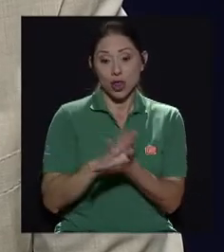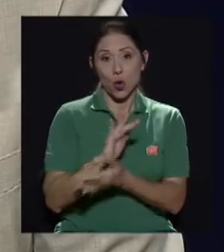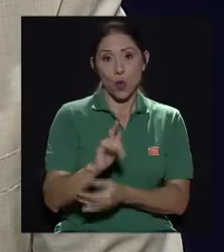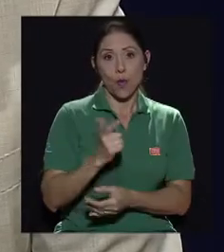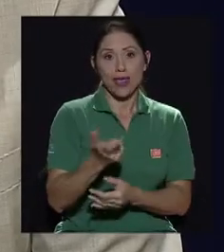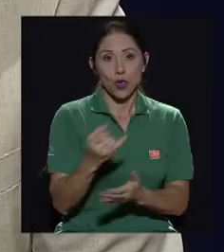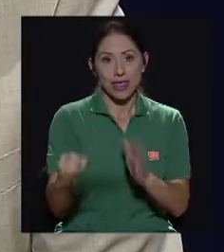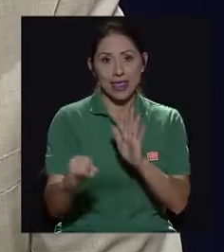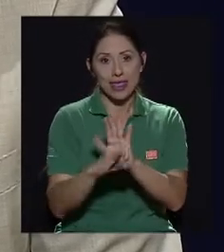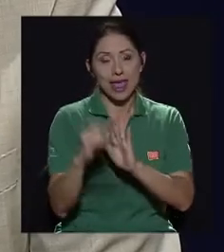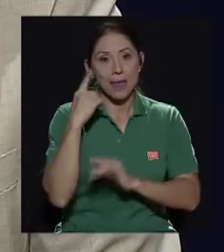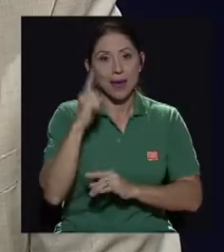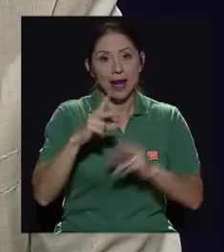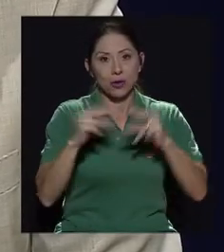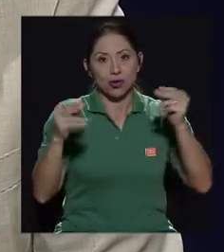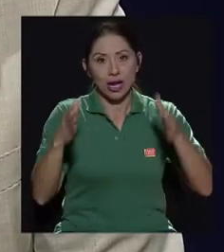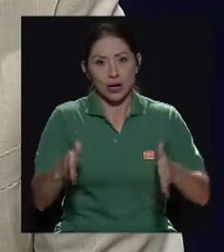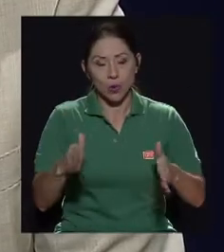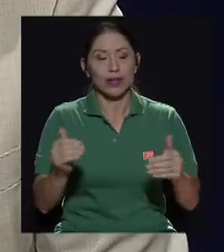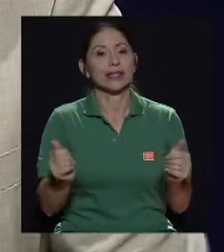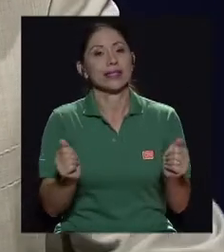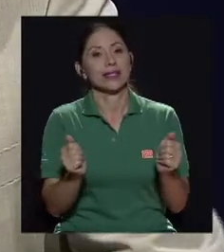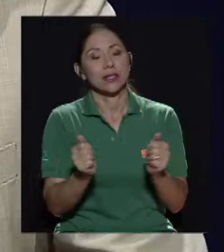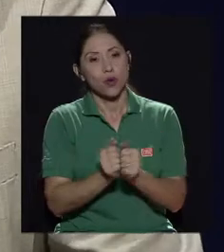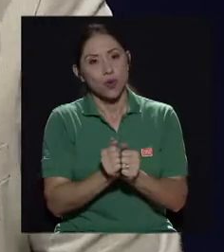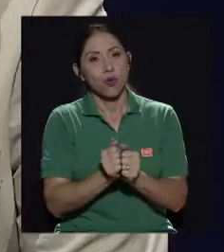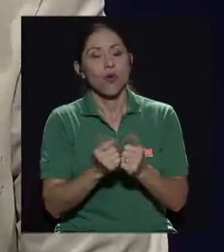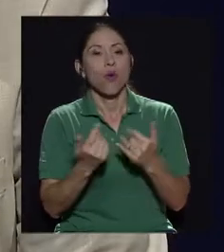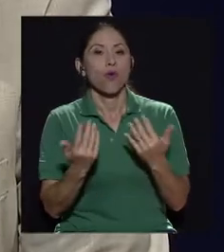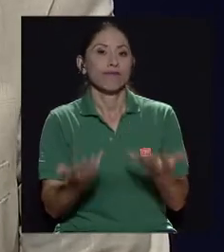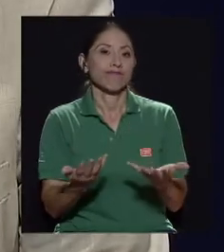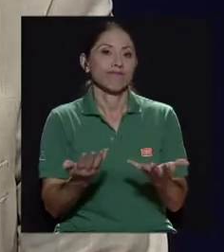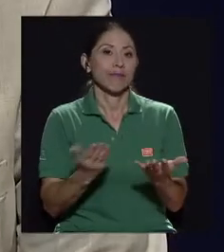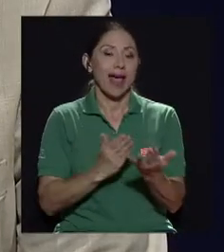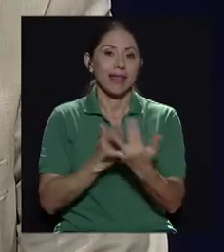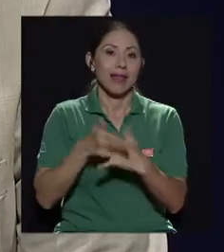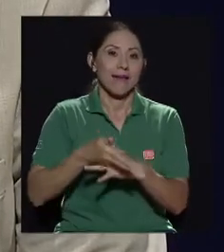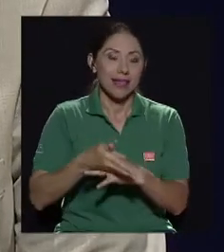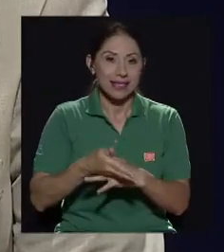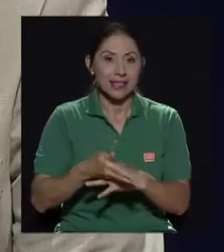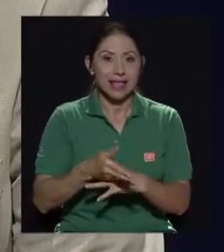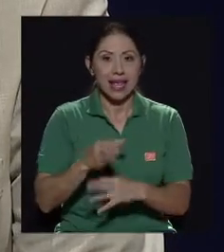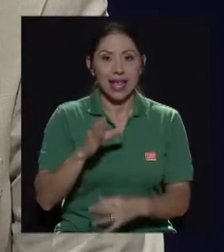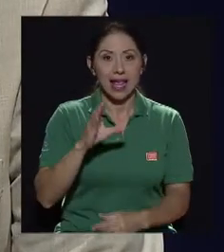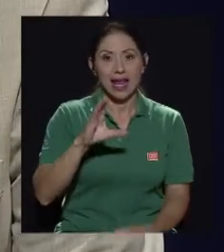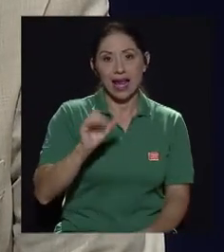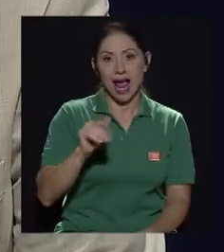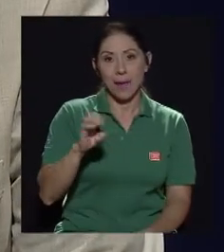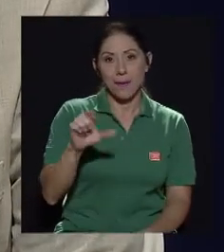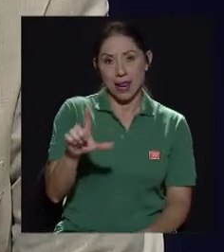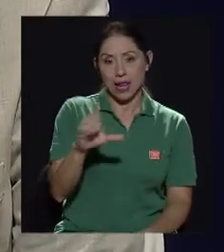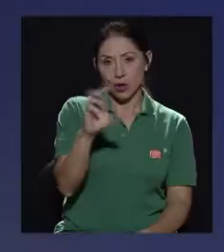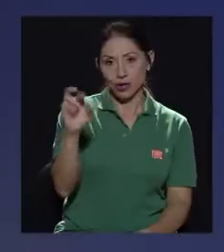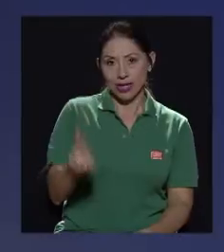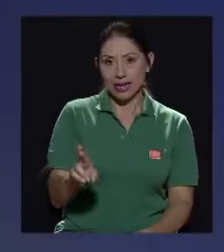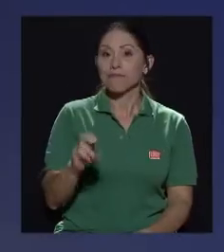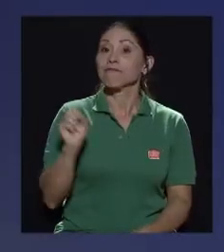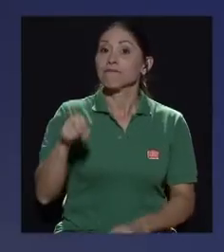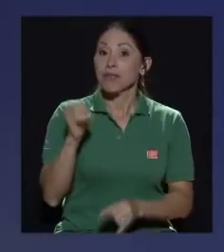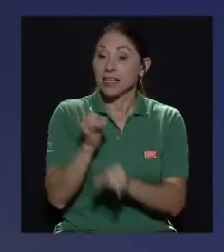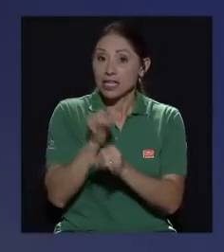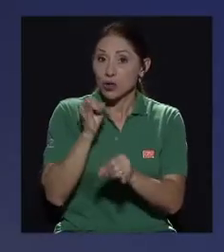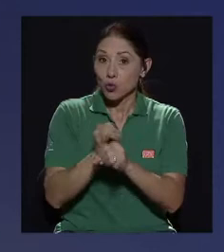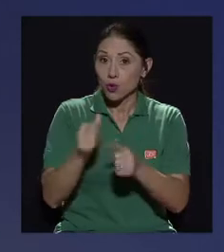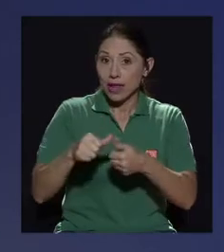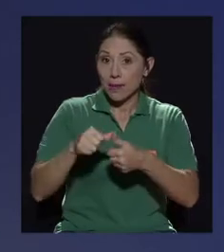este para los nicaragüenses y eso con digamos a través de capel que hoy a costa rica claro que